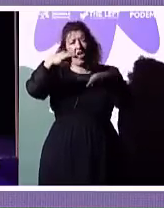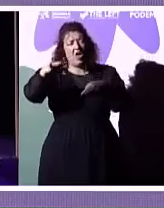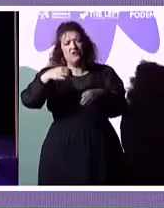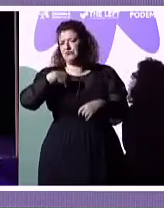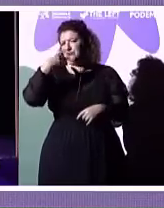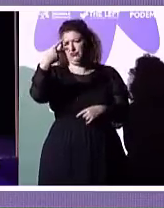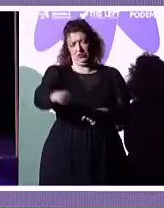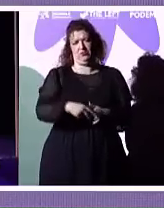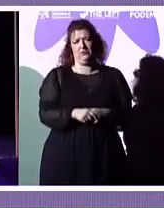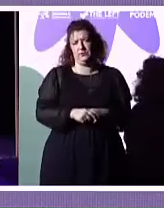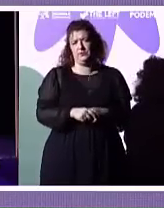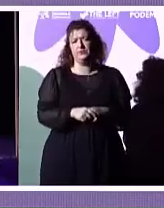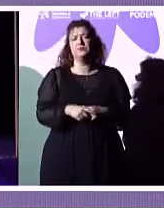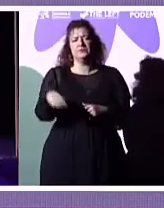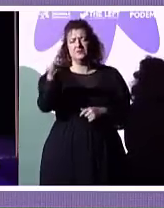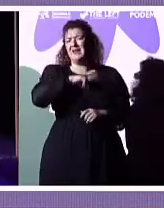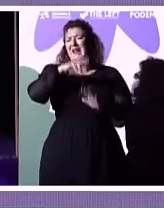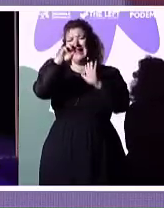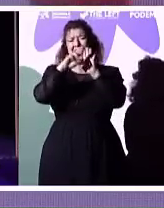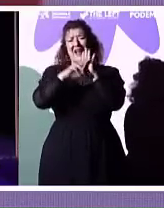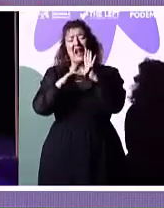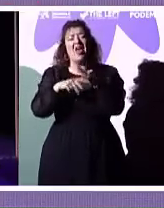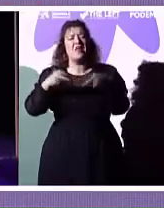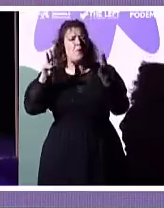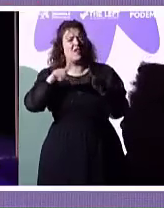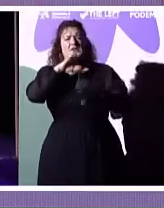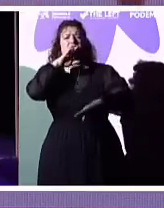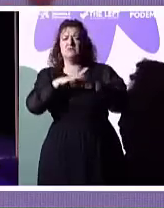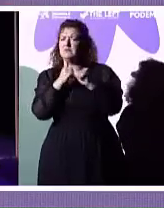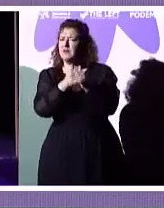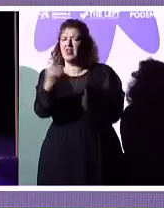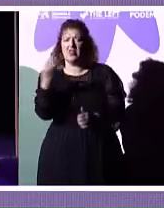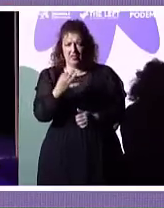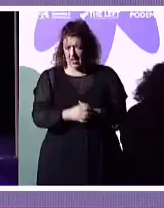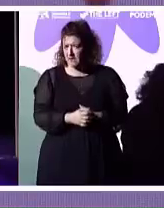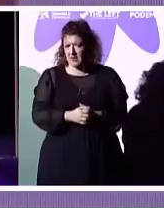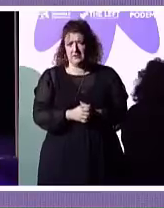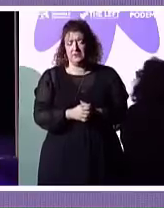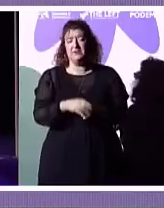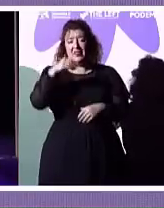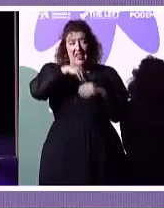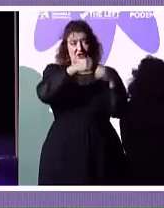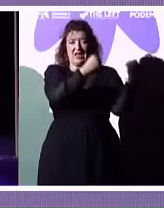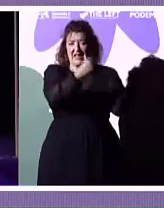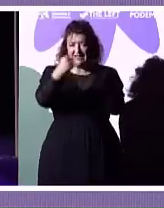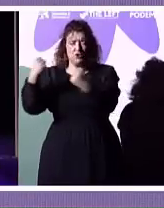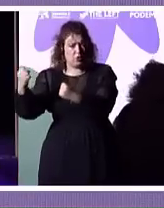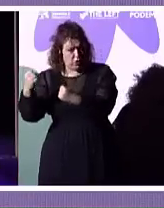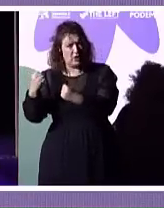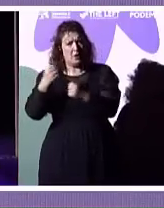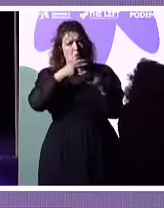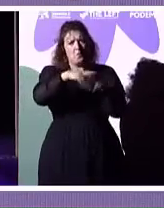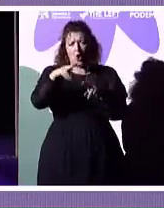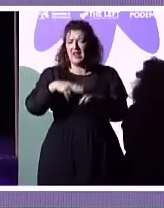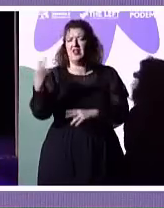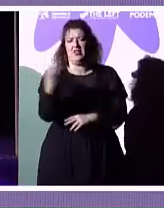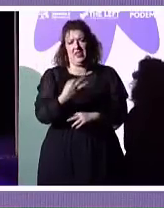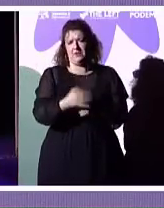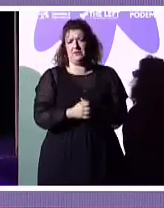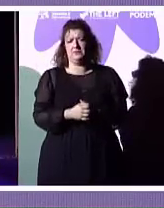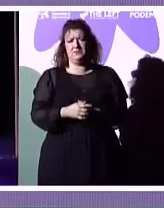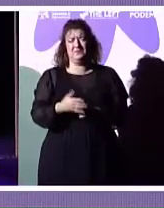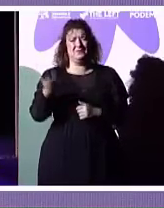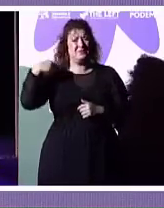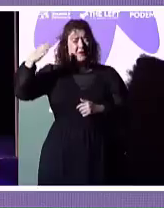que sean las únicas reglas del juego también en la política institucional nadie creía que fuésemos